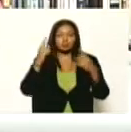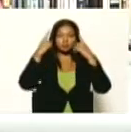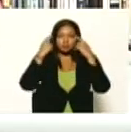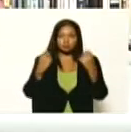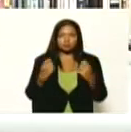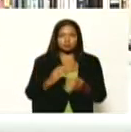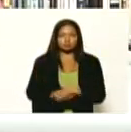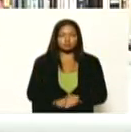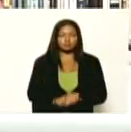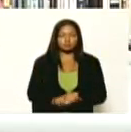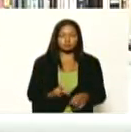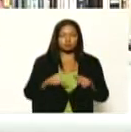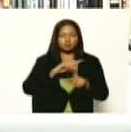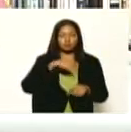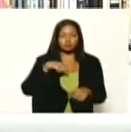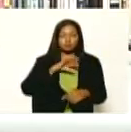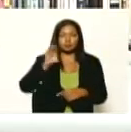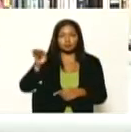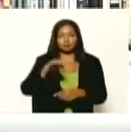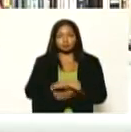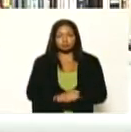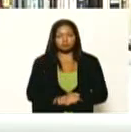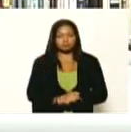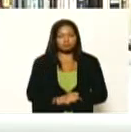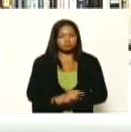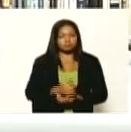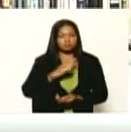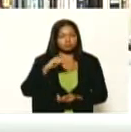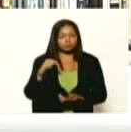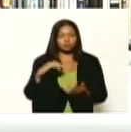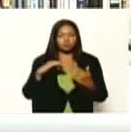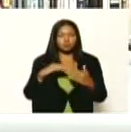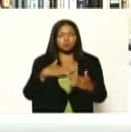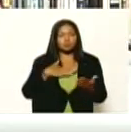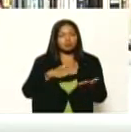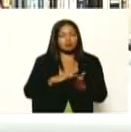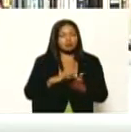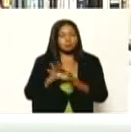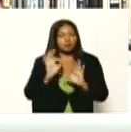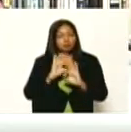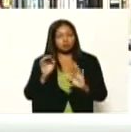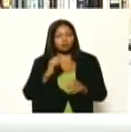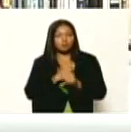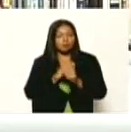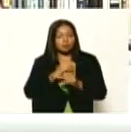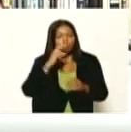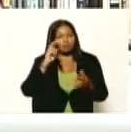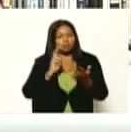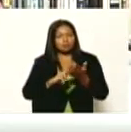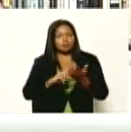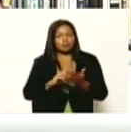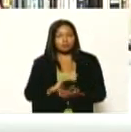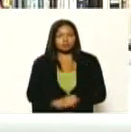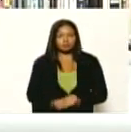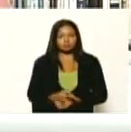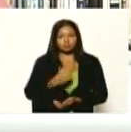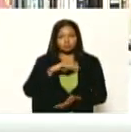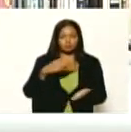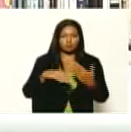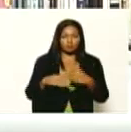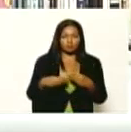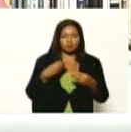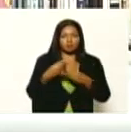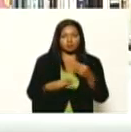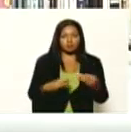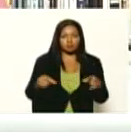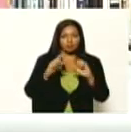profesionales de este país. Nosotros no descansamos, nosotros trabajamos en serio. Nosotros no andamos